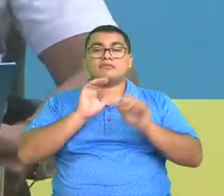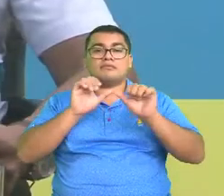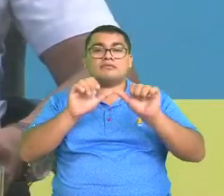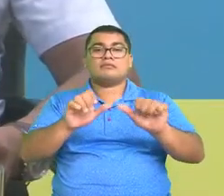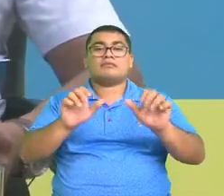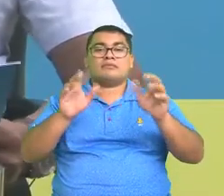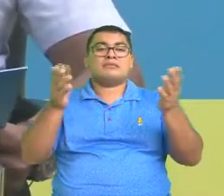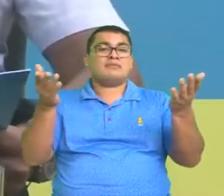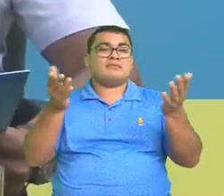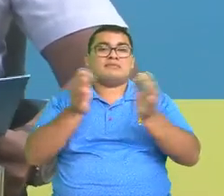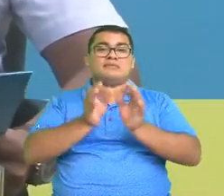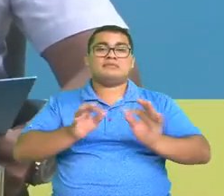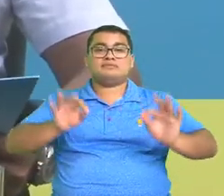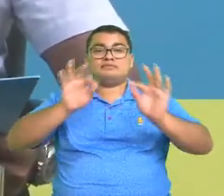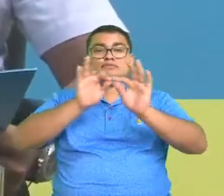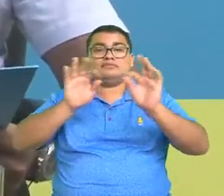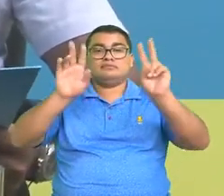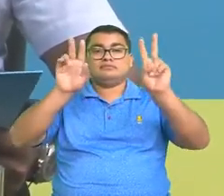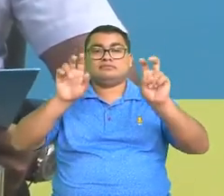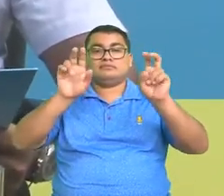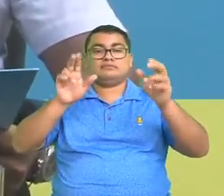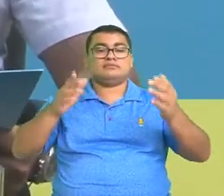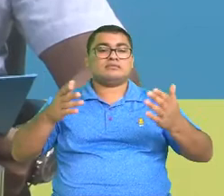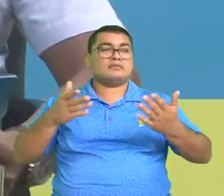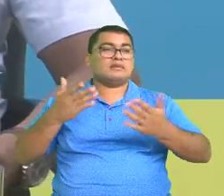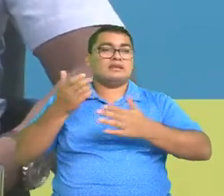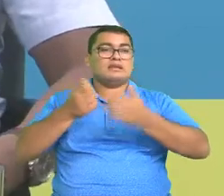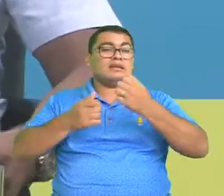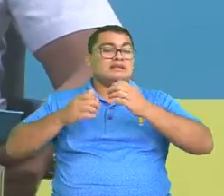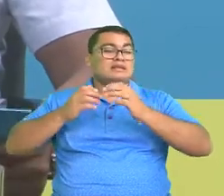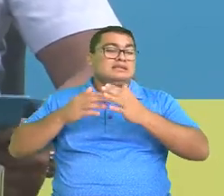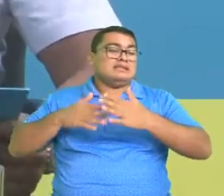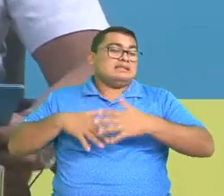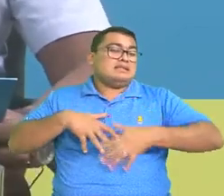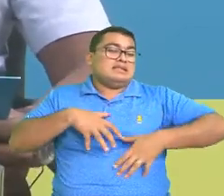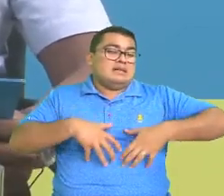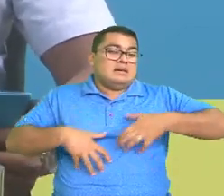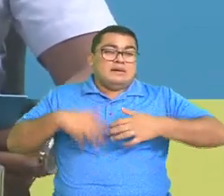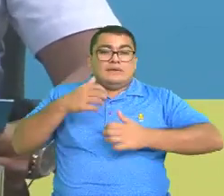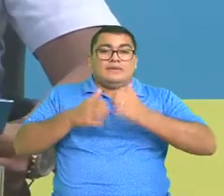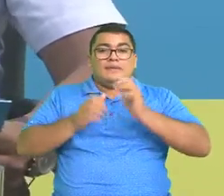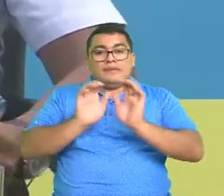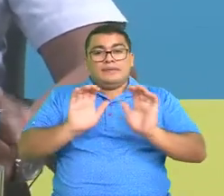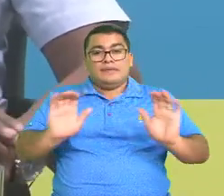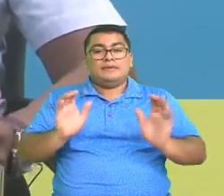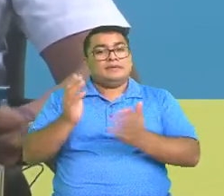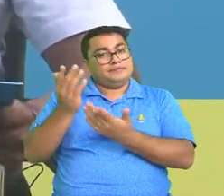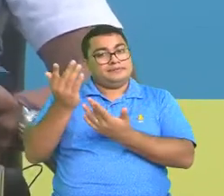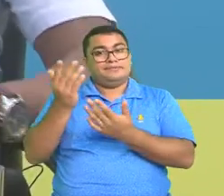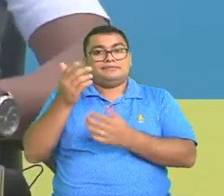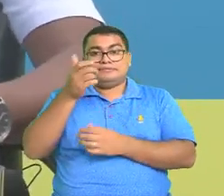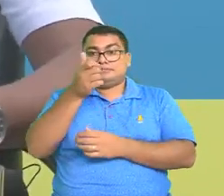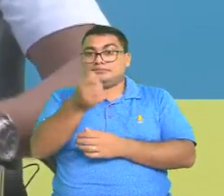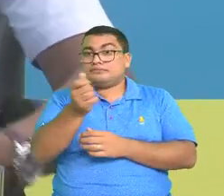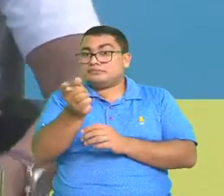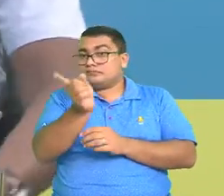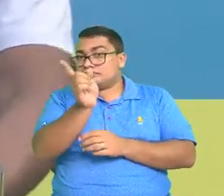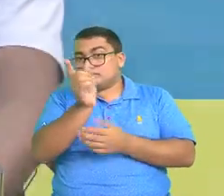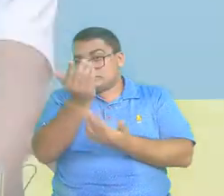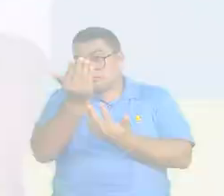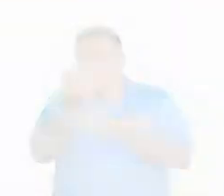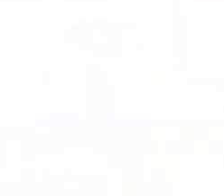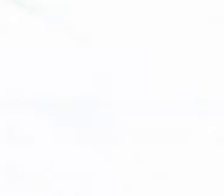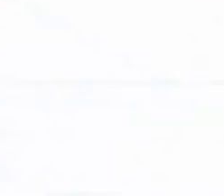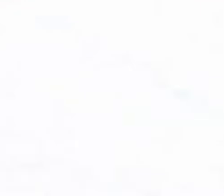este interesante tema, la intolerancia a la lactosa en los niños y sus afectaciones. Usted no le cambie de canal que ya